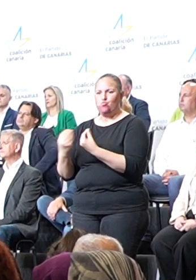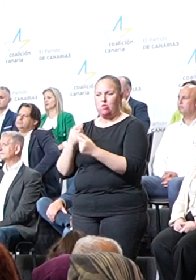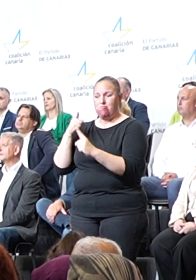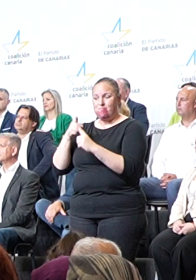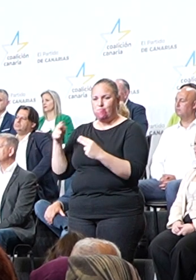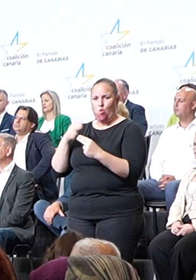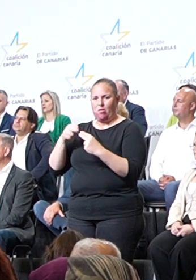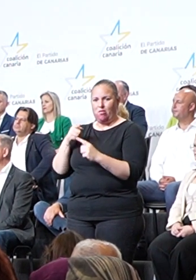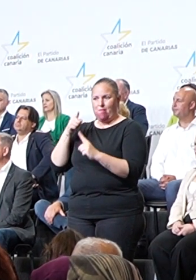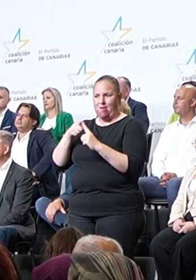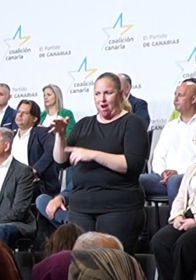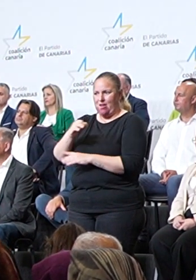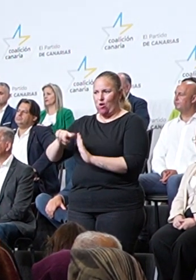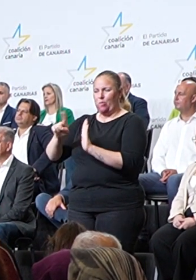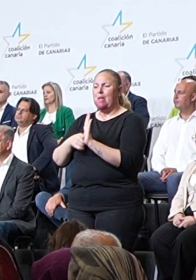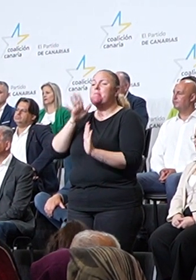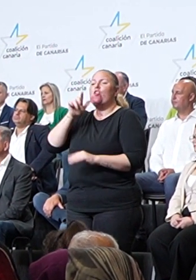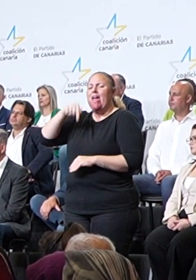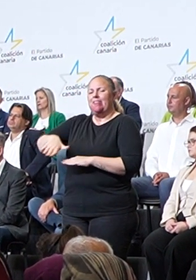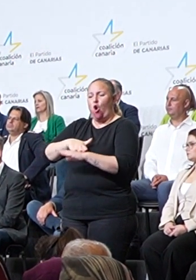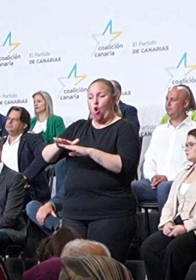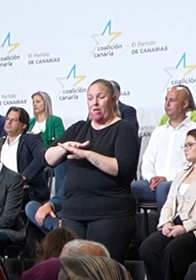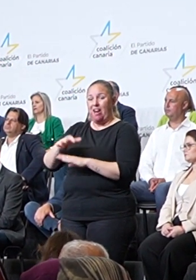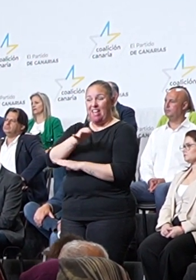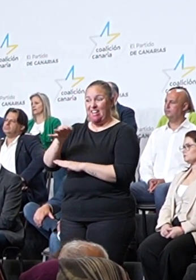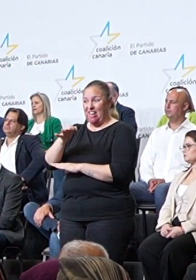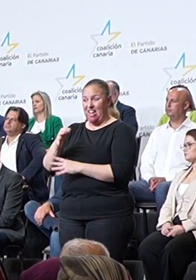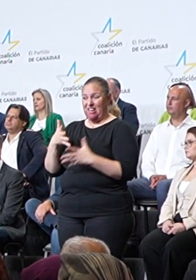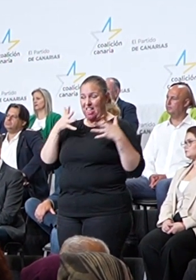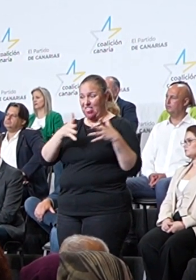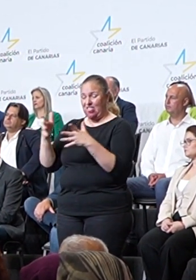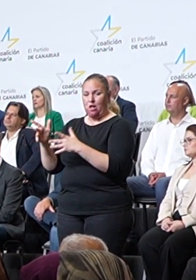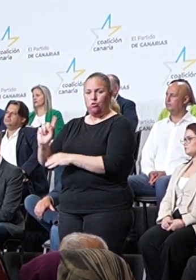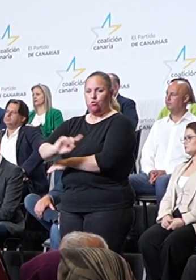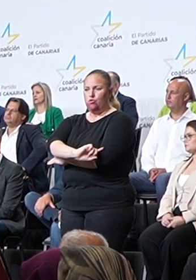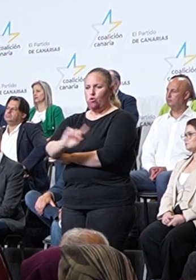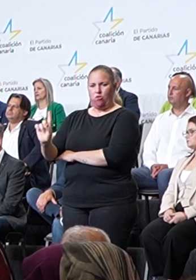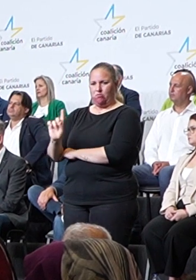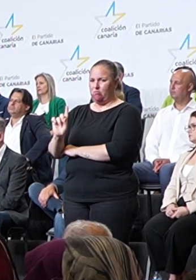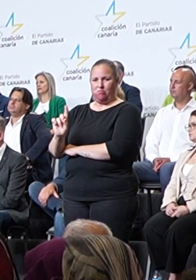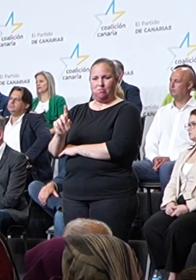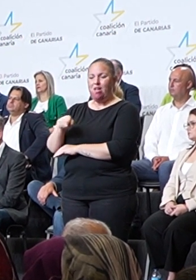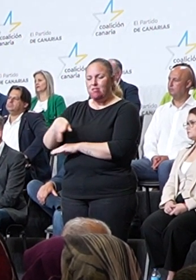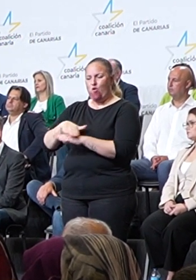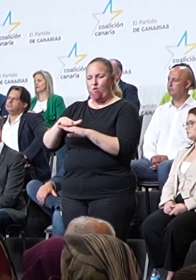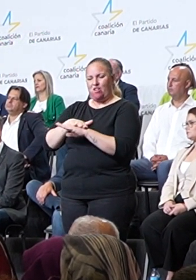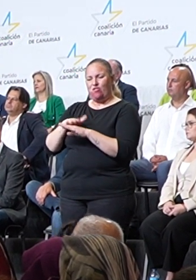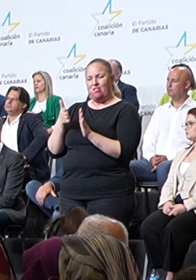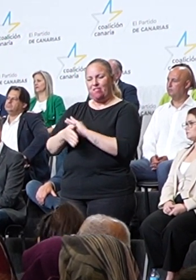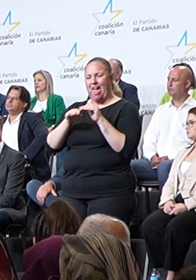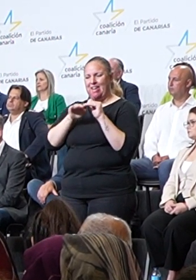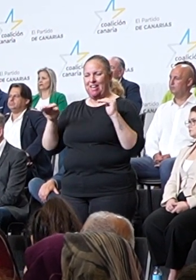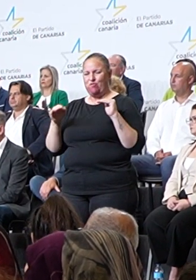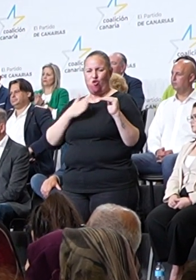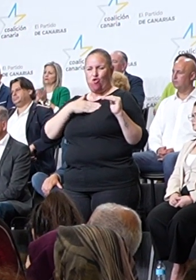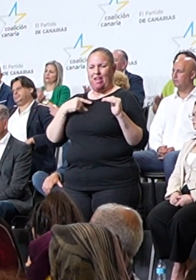este gobierno no está haciendo política para todas las islas y es un gobierno que no atiende al equilibrio y ha